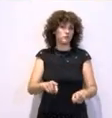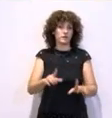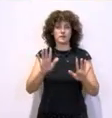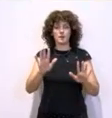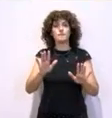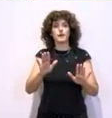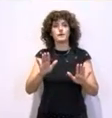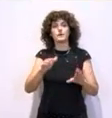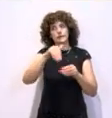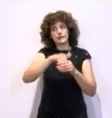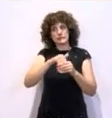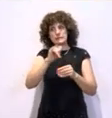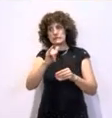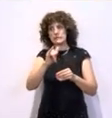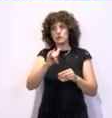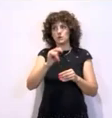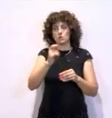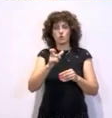agenda que teníamos pues era